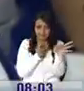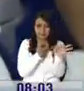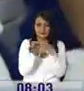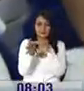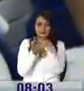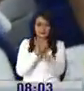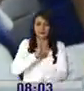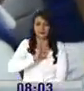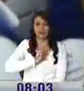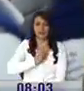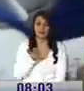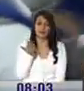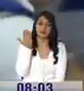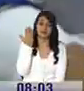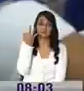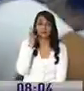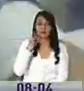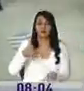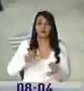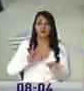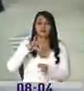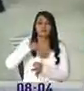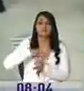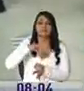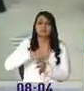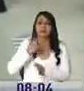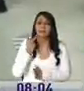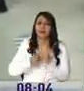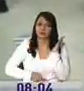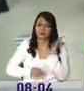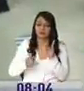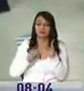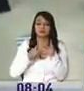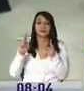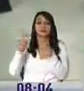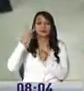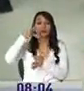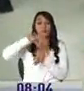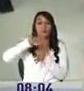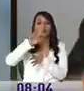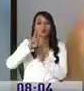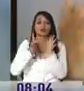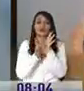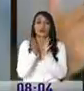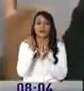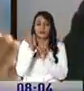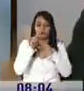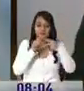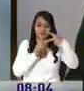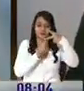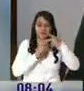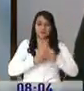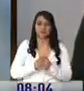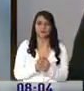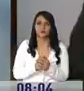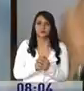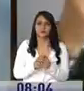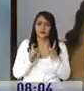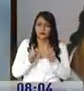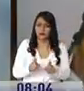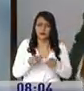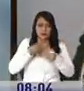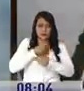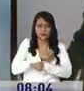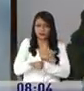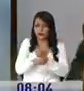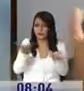elecciones del pasado 19 de febrero y la segunda vuelta electoral del 2 de abril tenemos que llegar a la ciudadanía tenemos que llegar a una